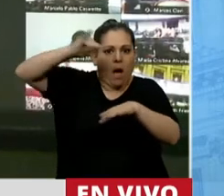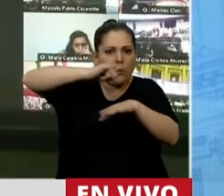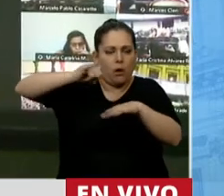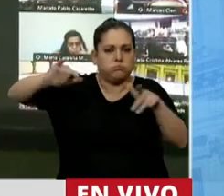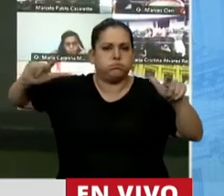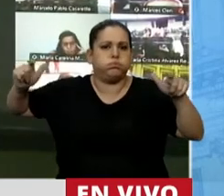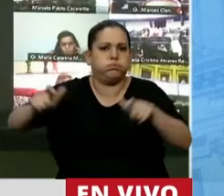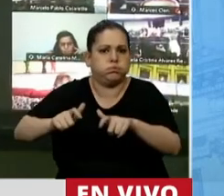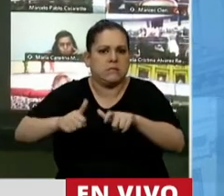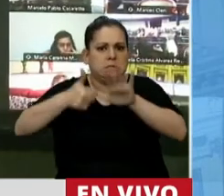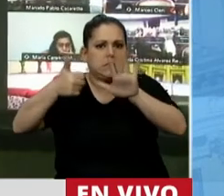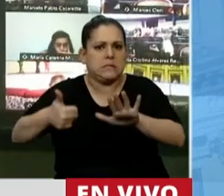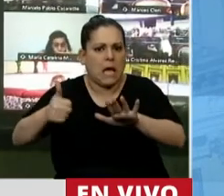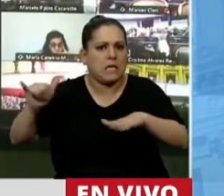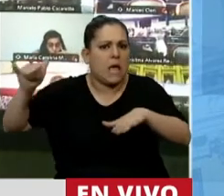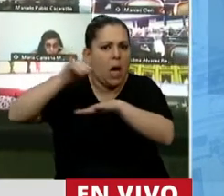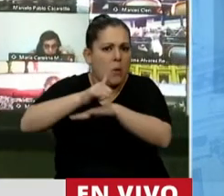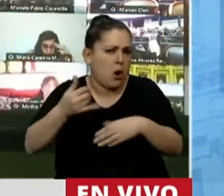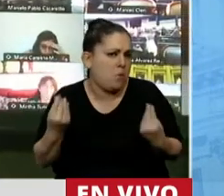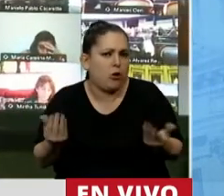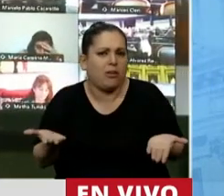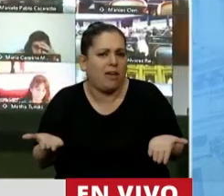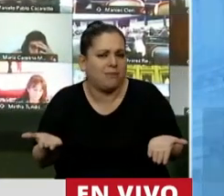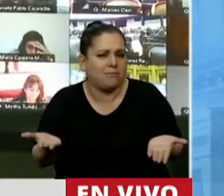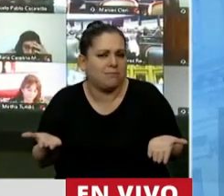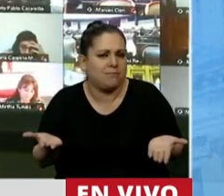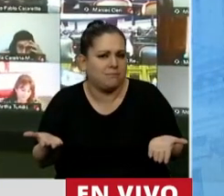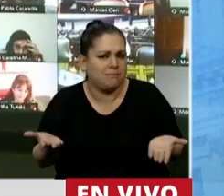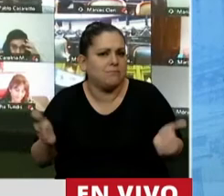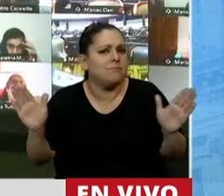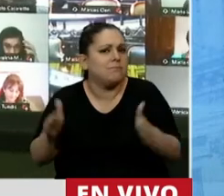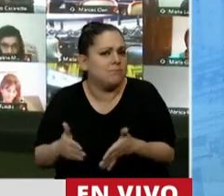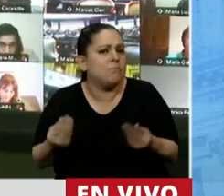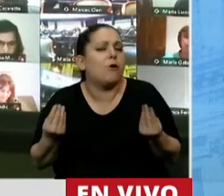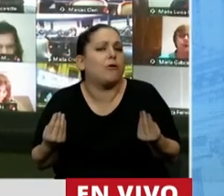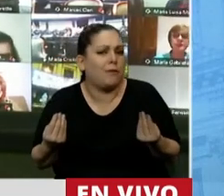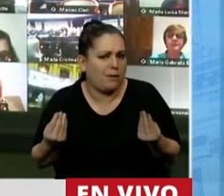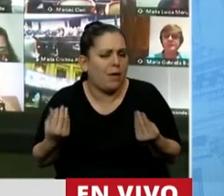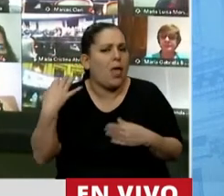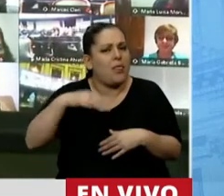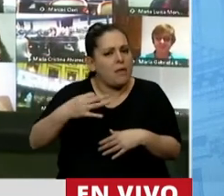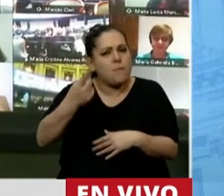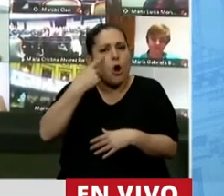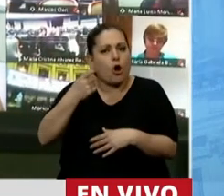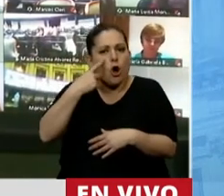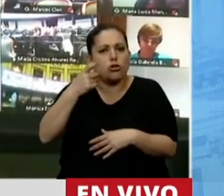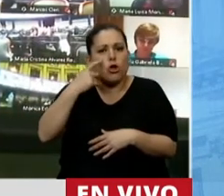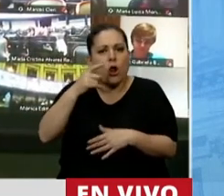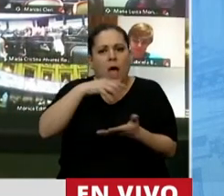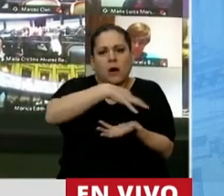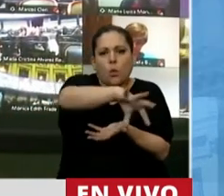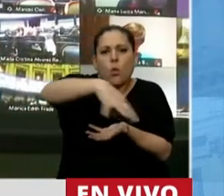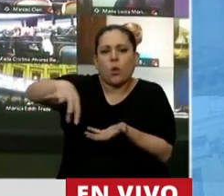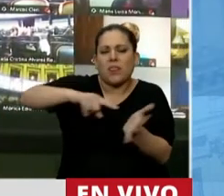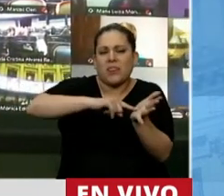duda de que necesitamos mejorar los mecanismos de alerta temprana y de revisar la cooperación interjurisdiccional. Eso